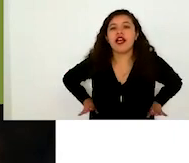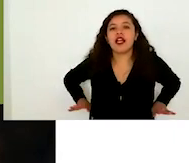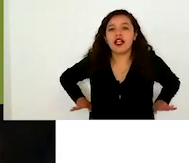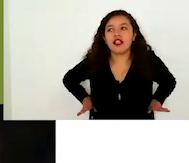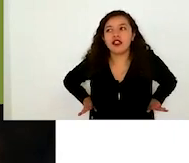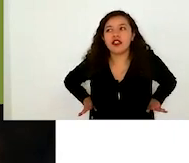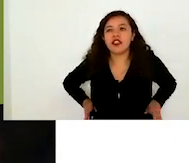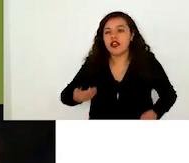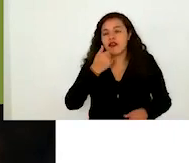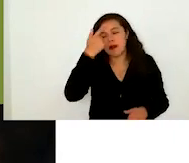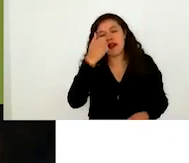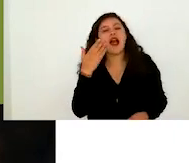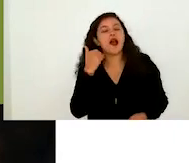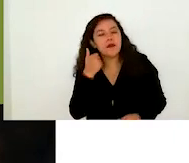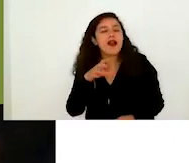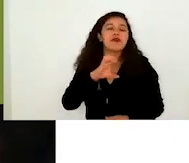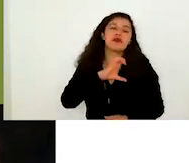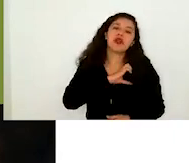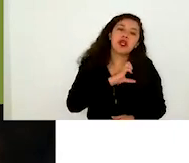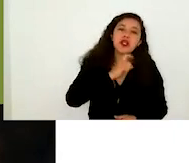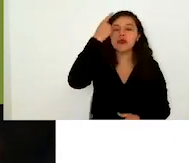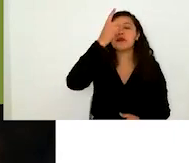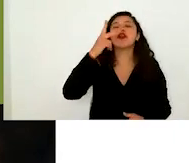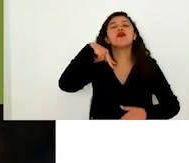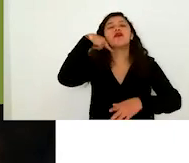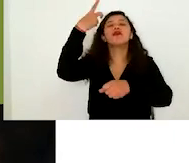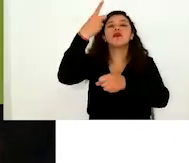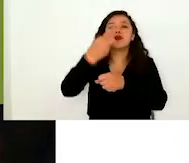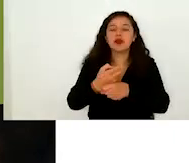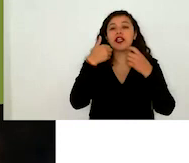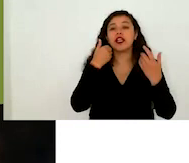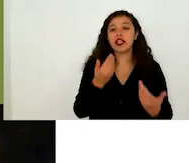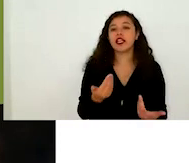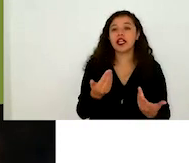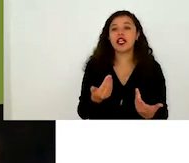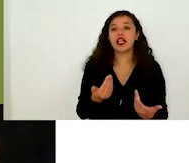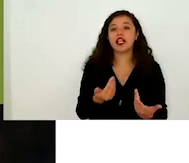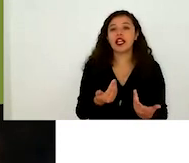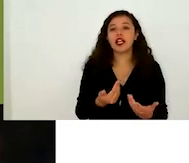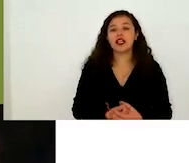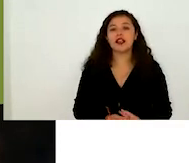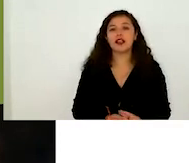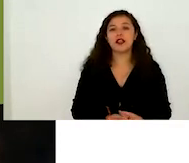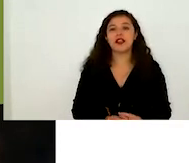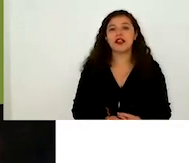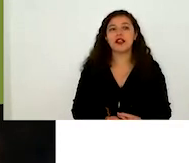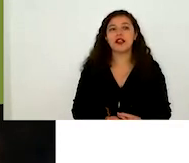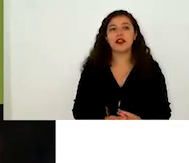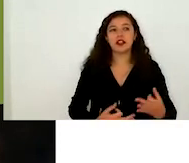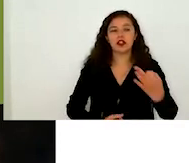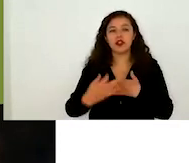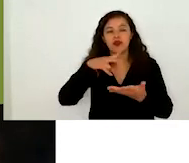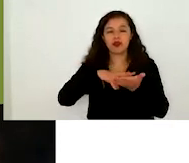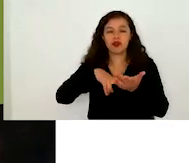cordialidad de afecto de voluntad vamos a poner aquí todos todos los valores que ustedes quieran